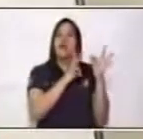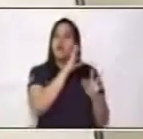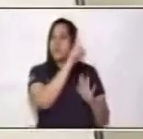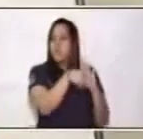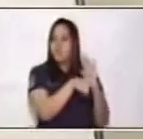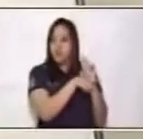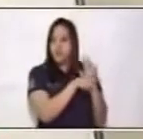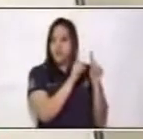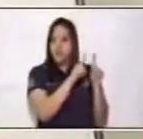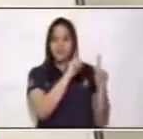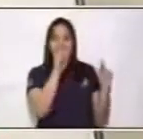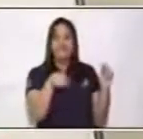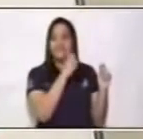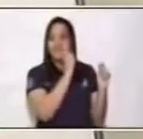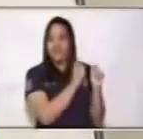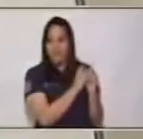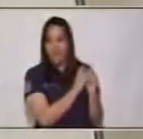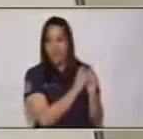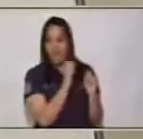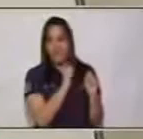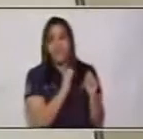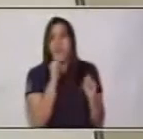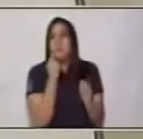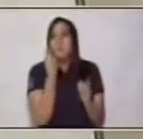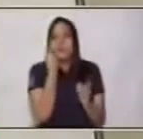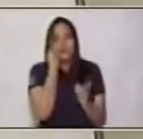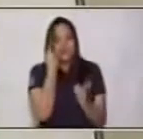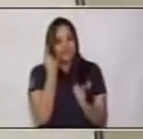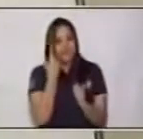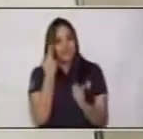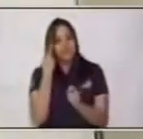perfectos. Vamos al primero.